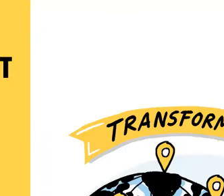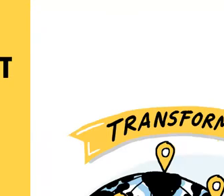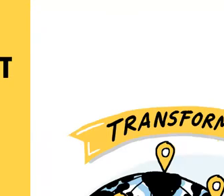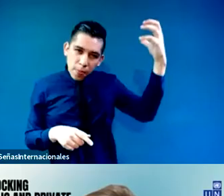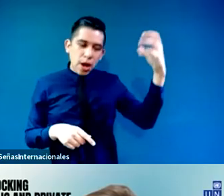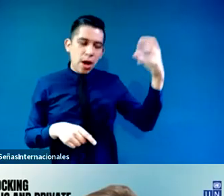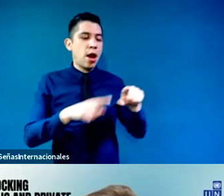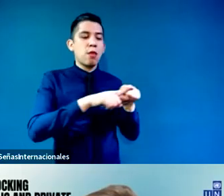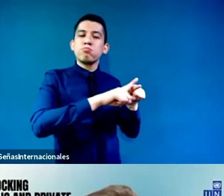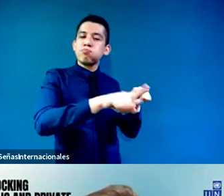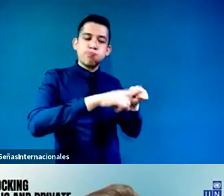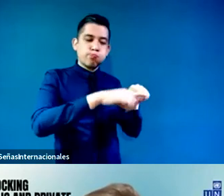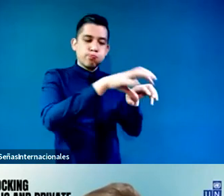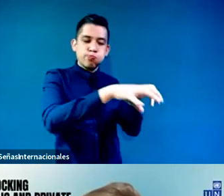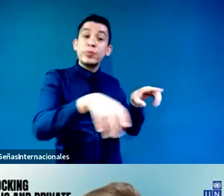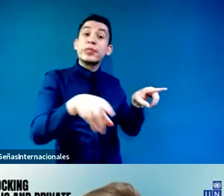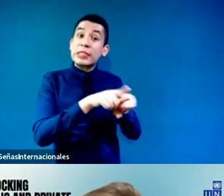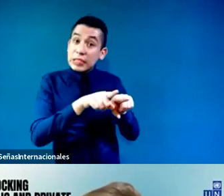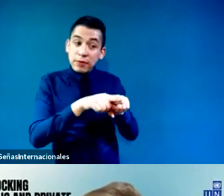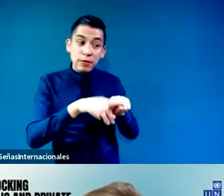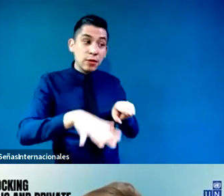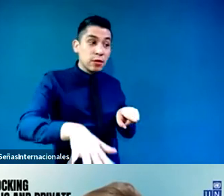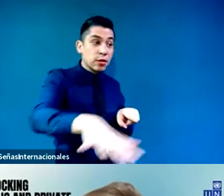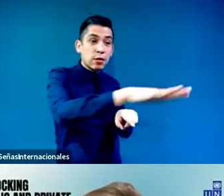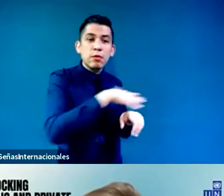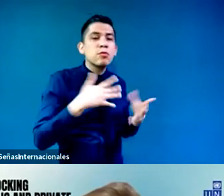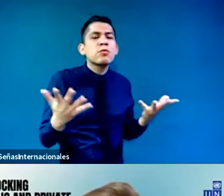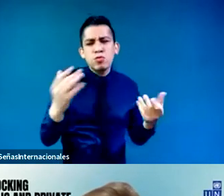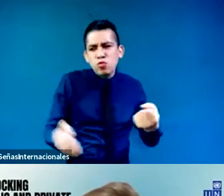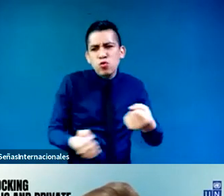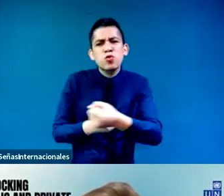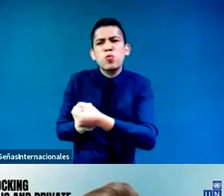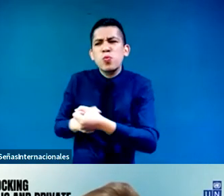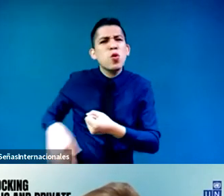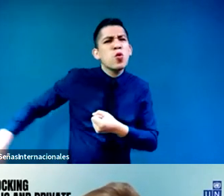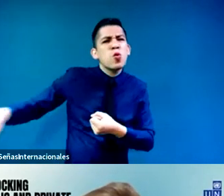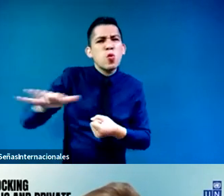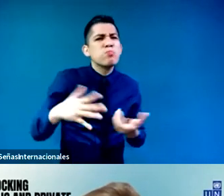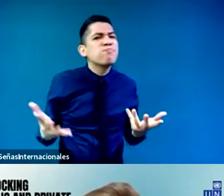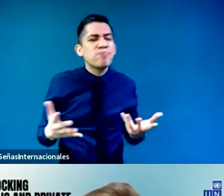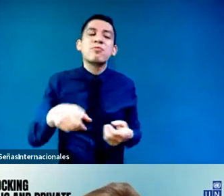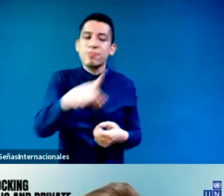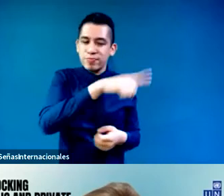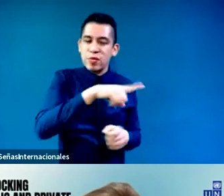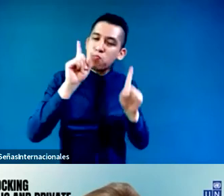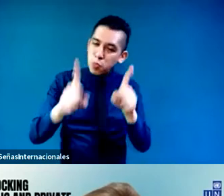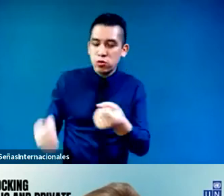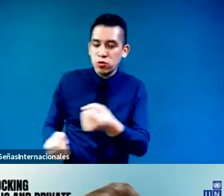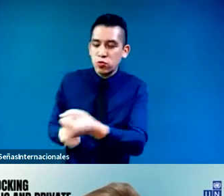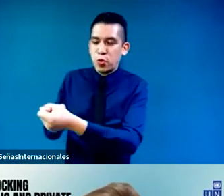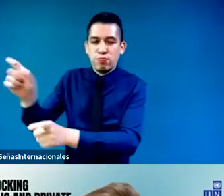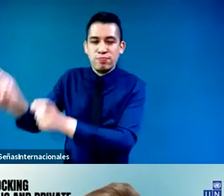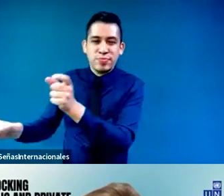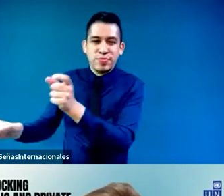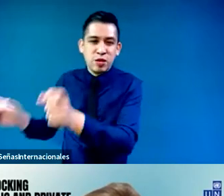and back to you, Seemin. Thank you so much, Ms. Kachambwa. And now I would like